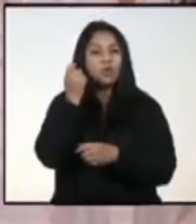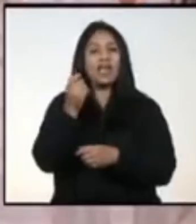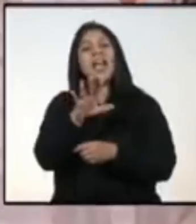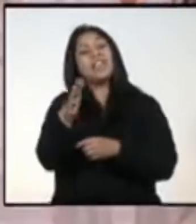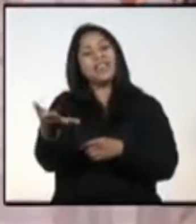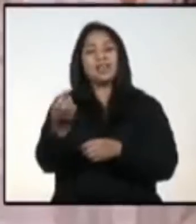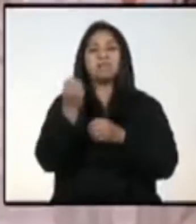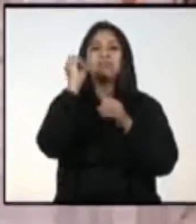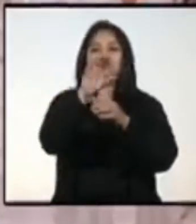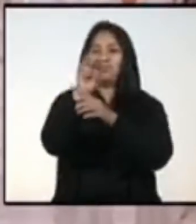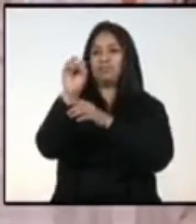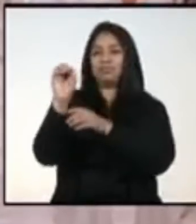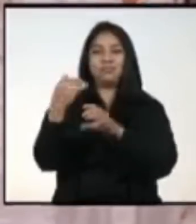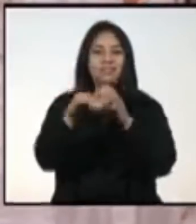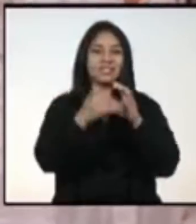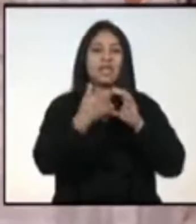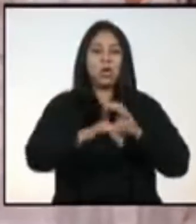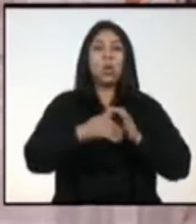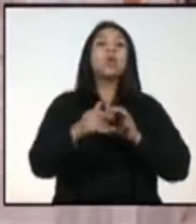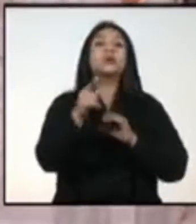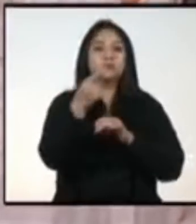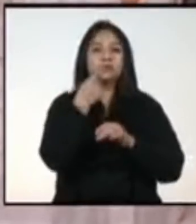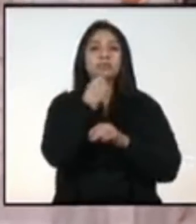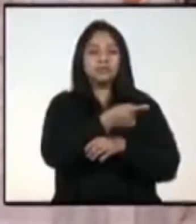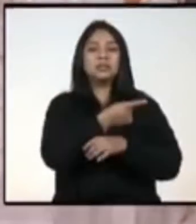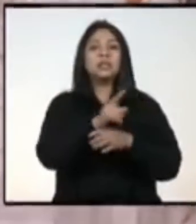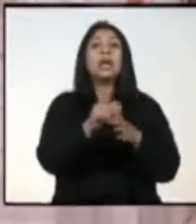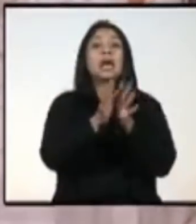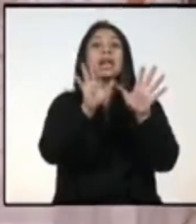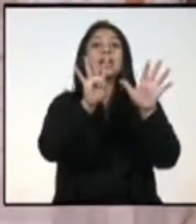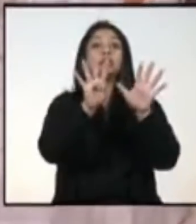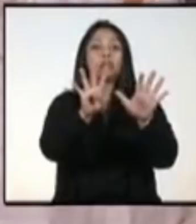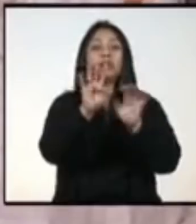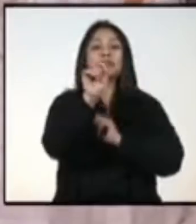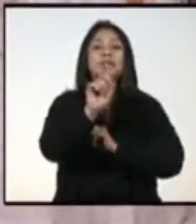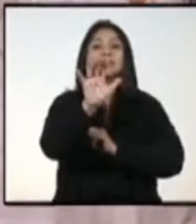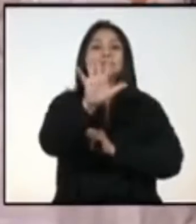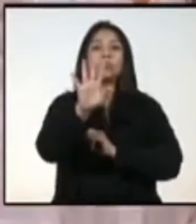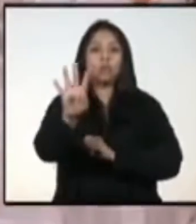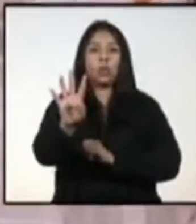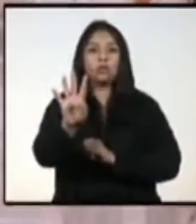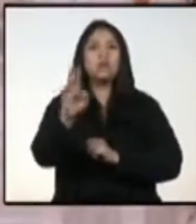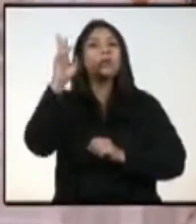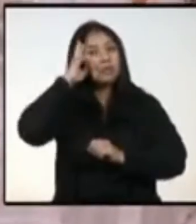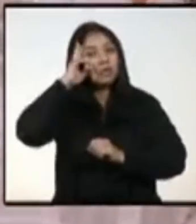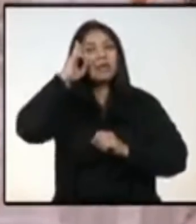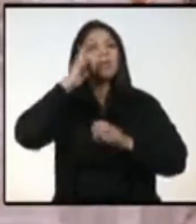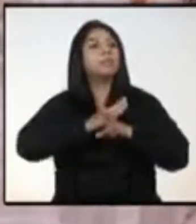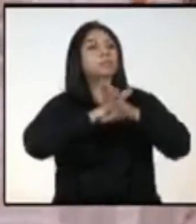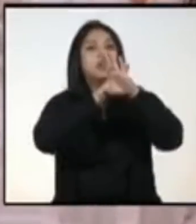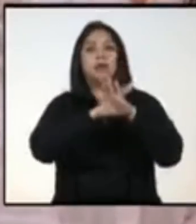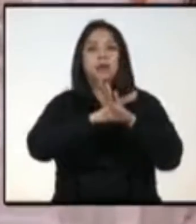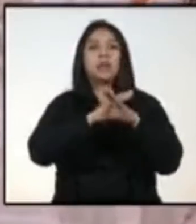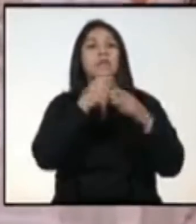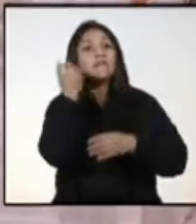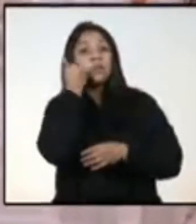millones de personas recibieron, 9 millones de teléfonos recibieron un mensaje a las 9:54 recordándoles que para prevenir la enfermedad hay